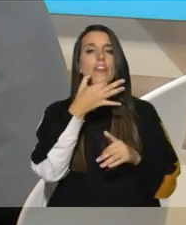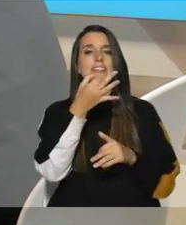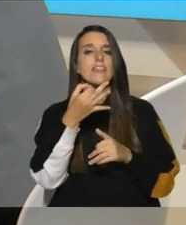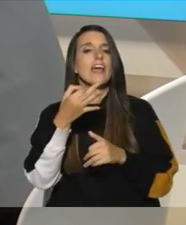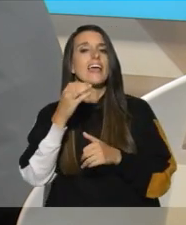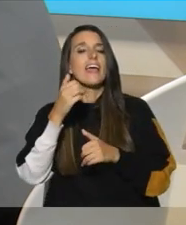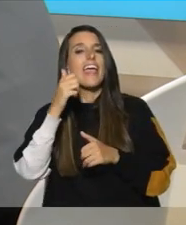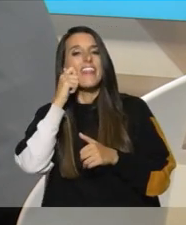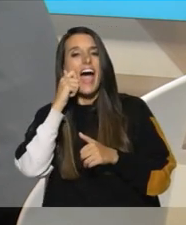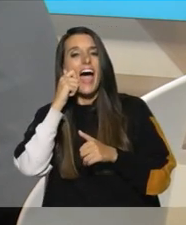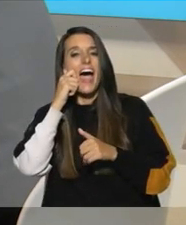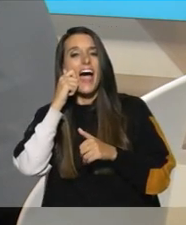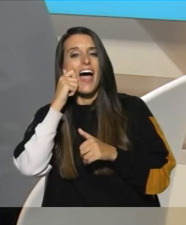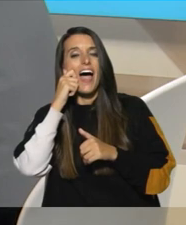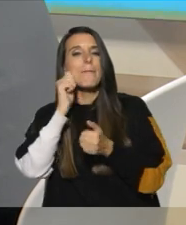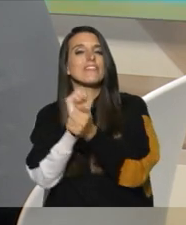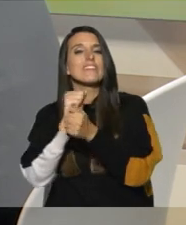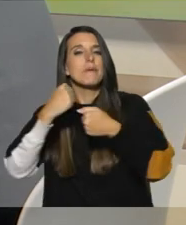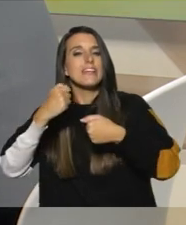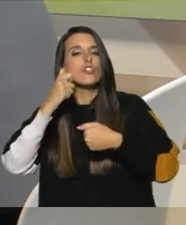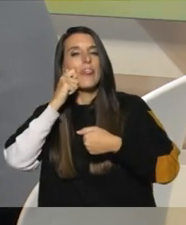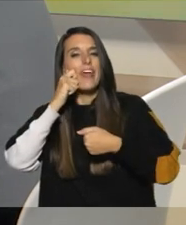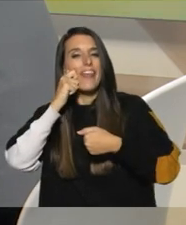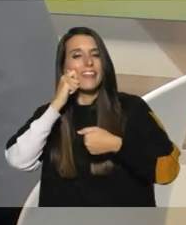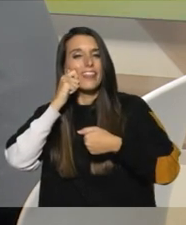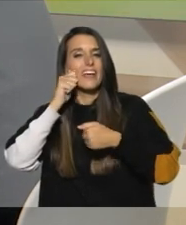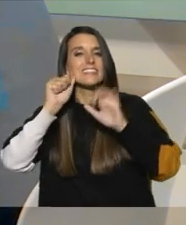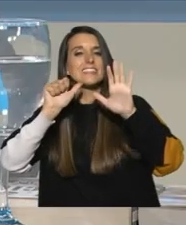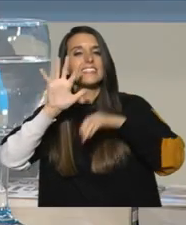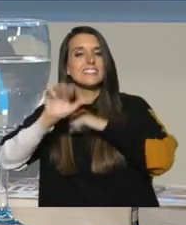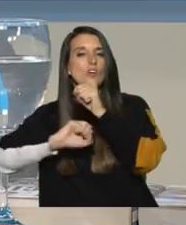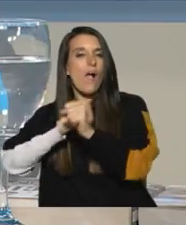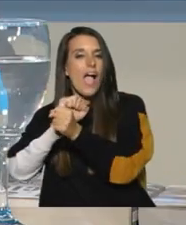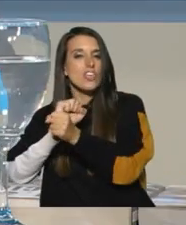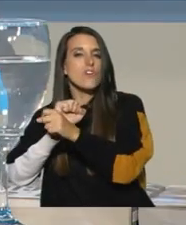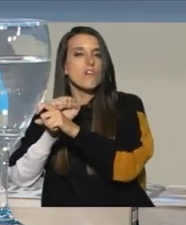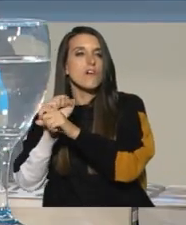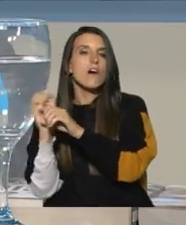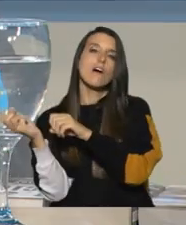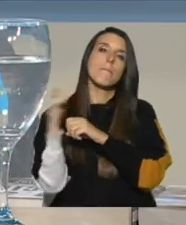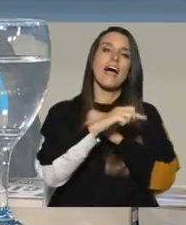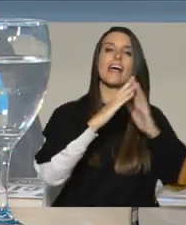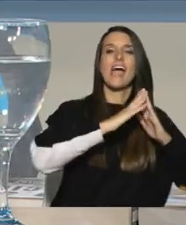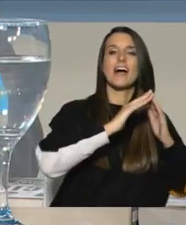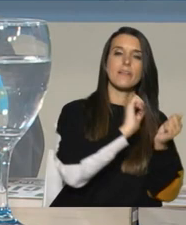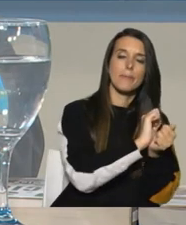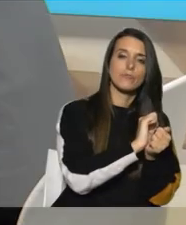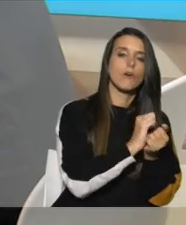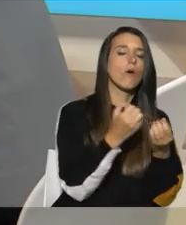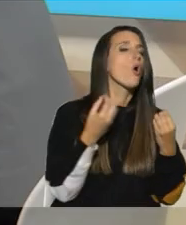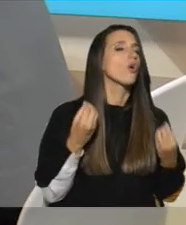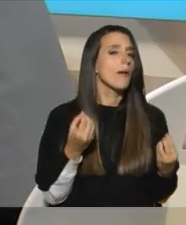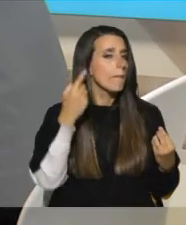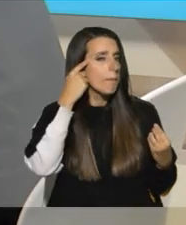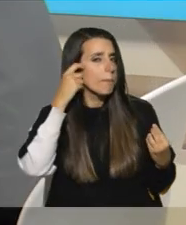domiciliaria a los detenidos, a los presos mayores de 65 años. Se lo pregunto porque ahí cae precisamente